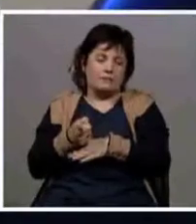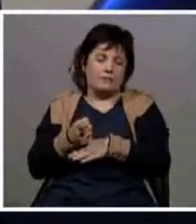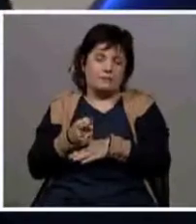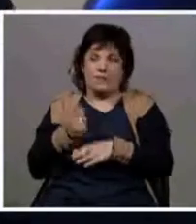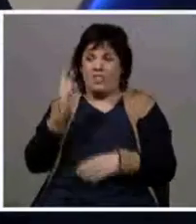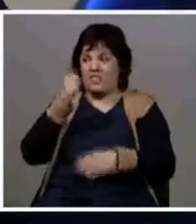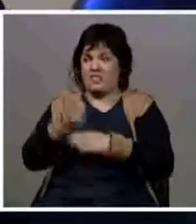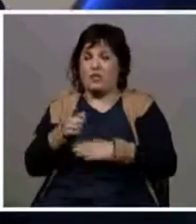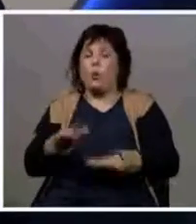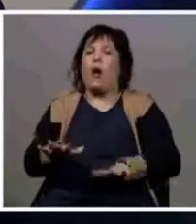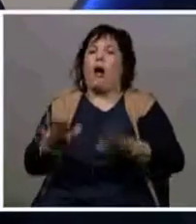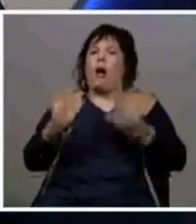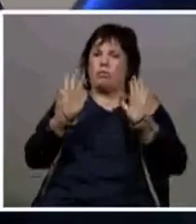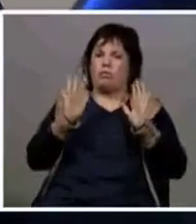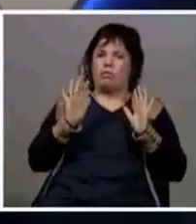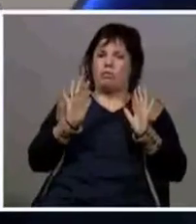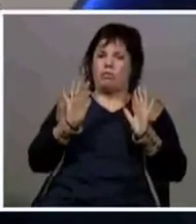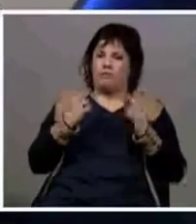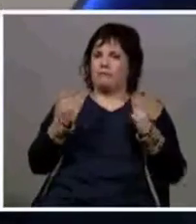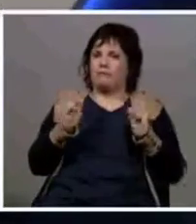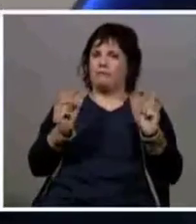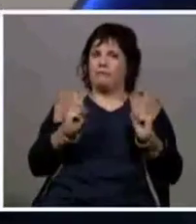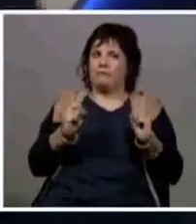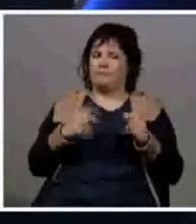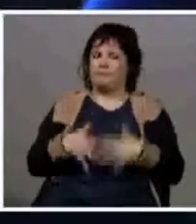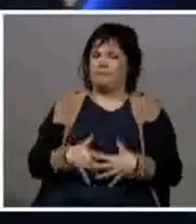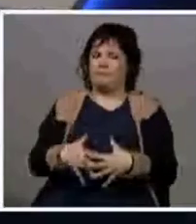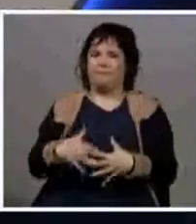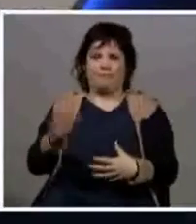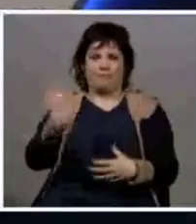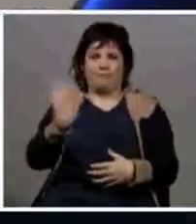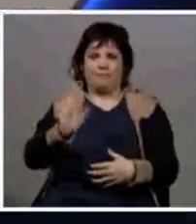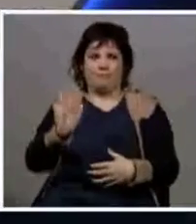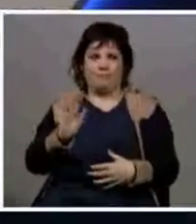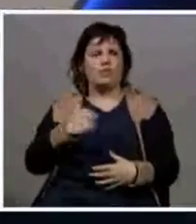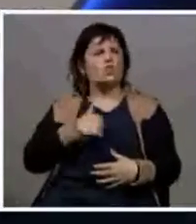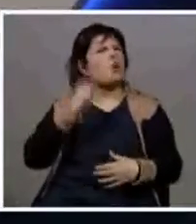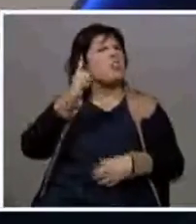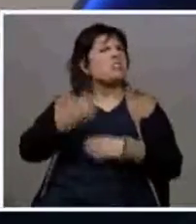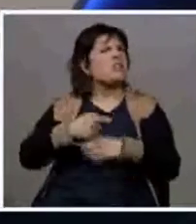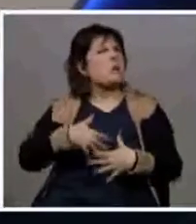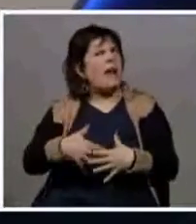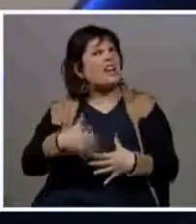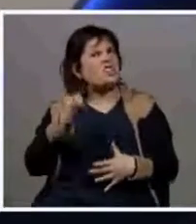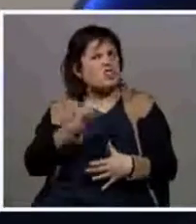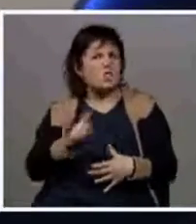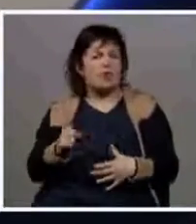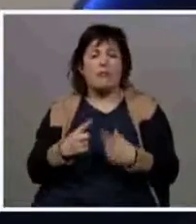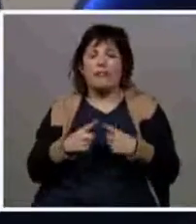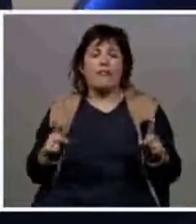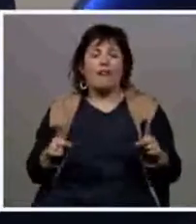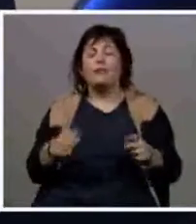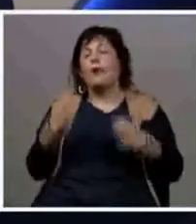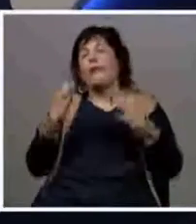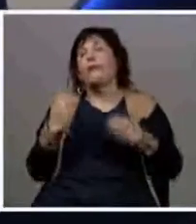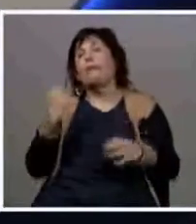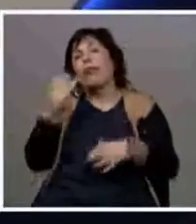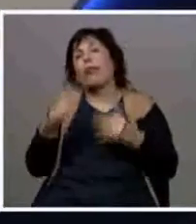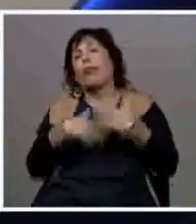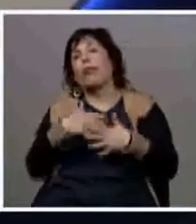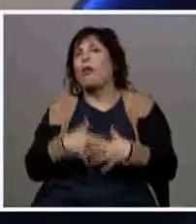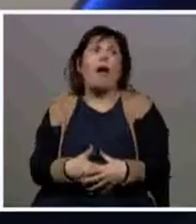decisión es anticiparse a que el embarazo no ocurra sino que yo decida para hacerme que es distinto a que el embarazo me ocurrió